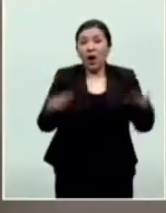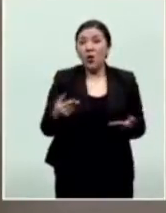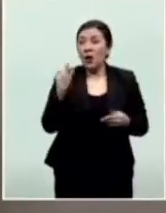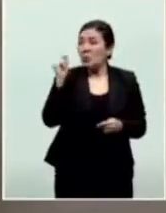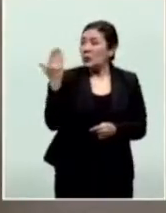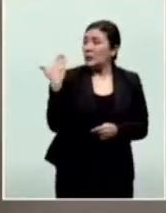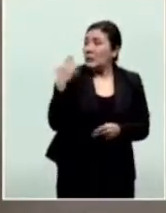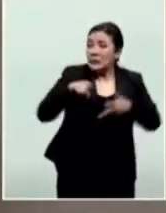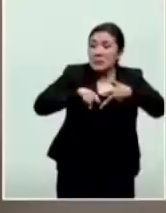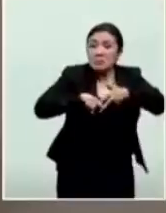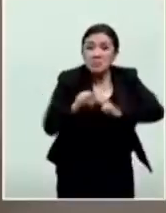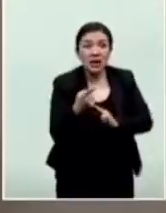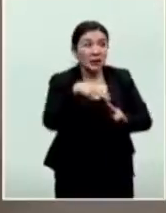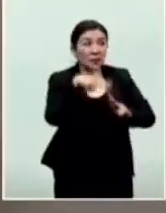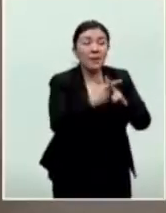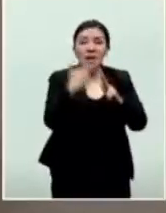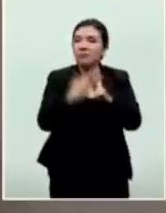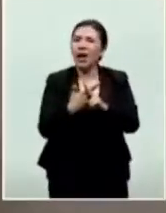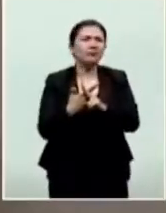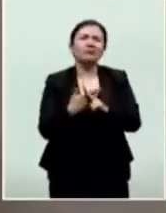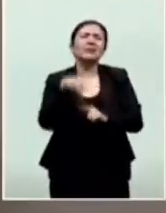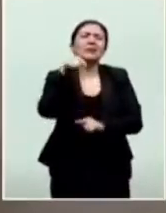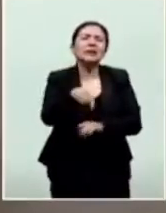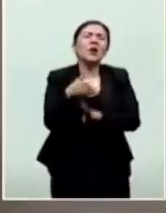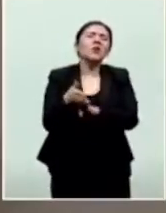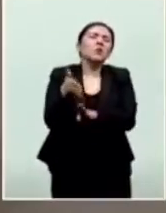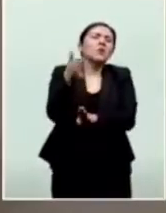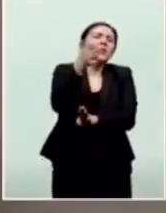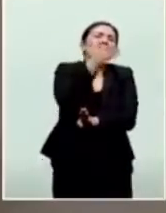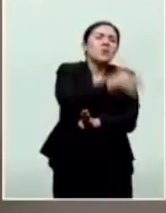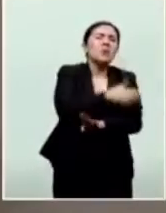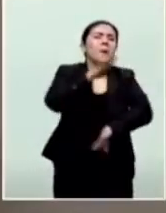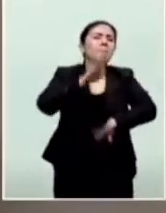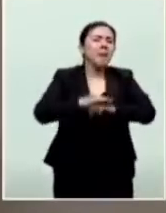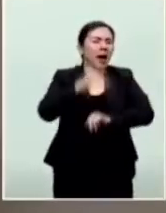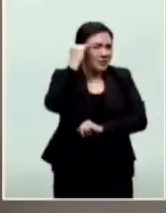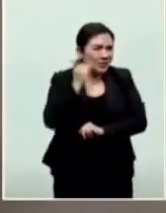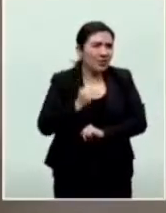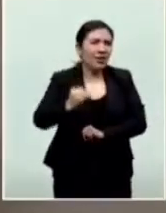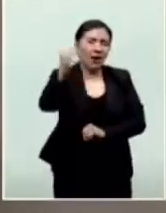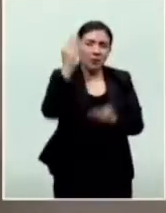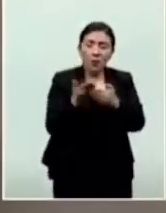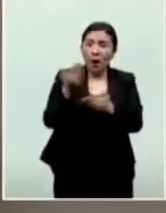reciente, es un tema que se viene arrastrando desde hace mucho tiempo.